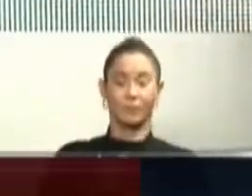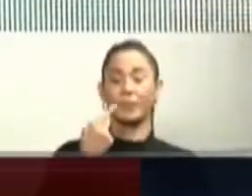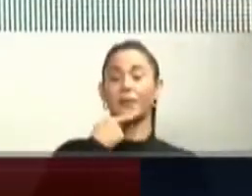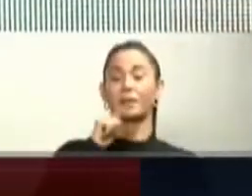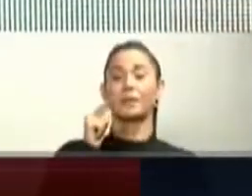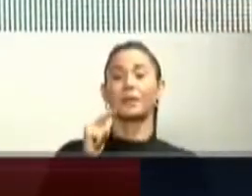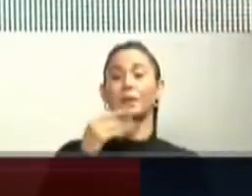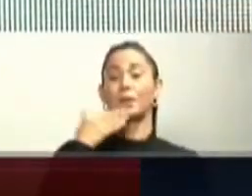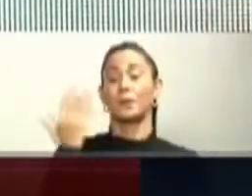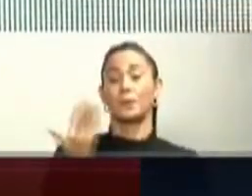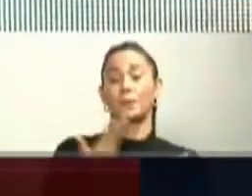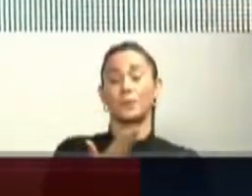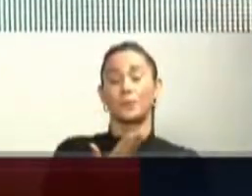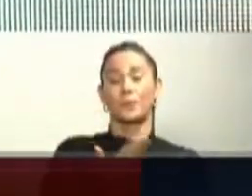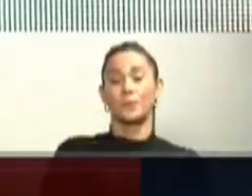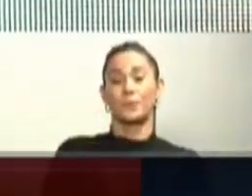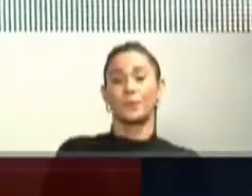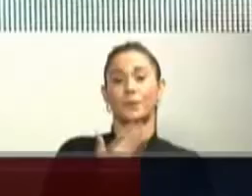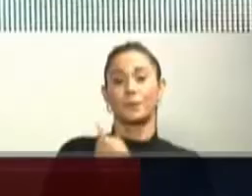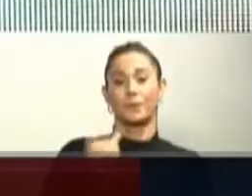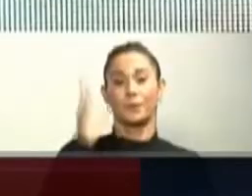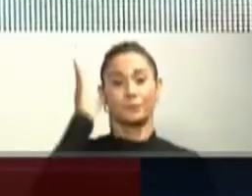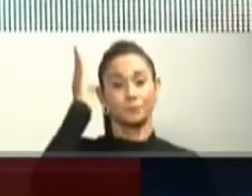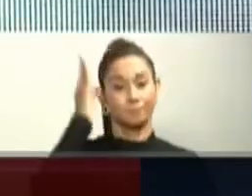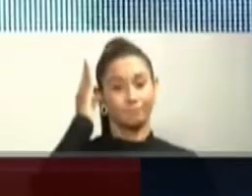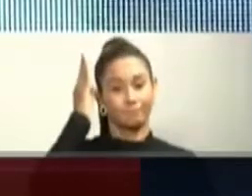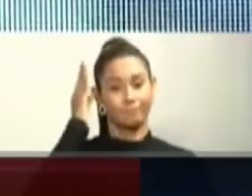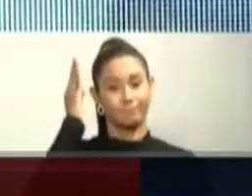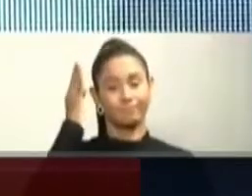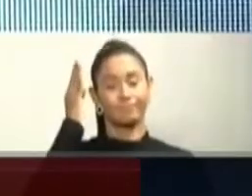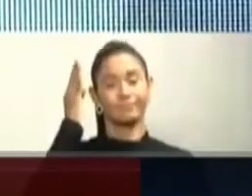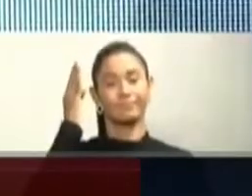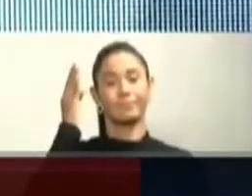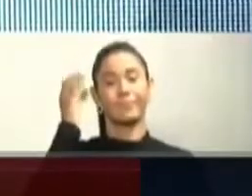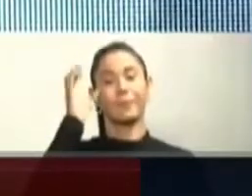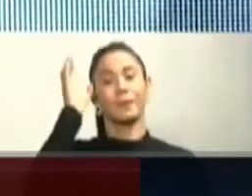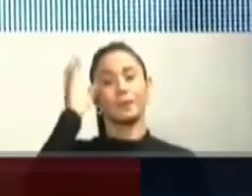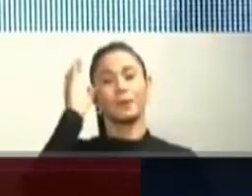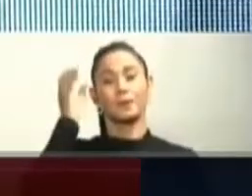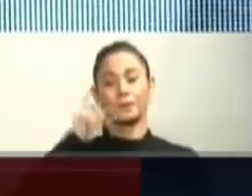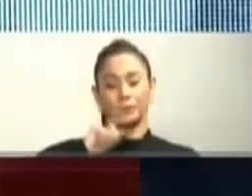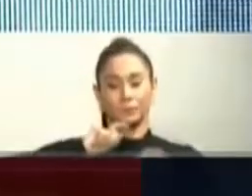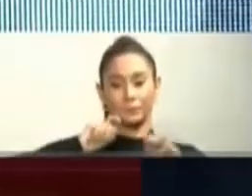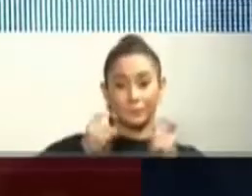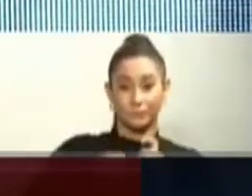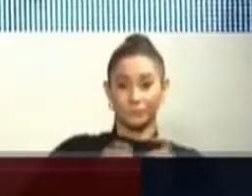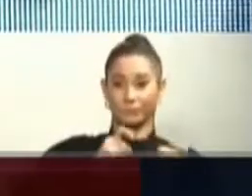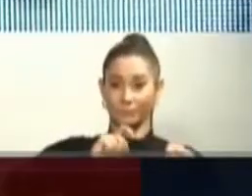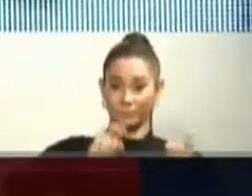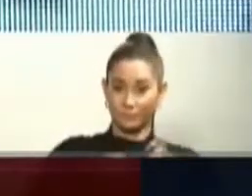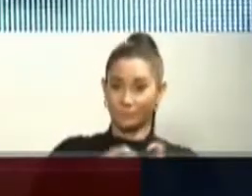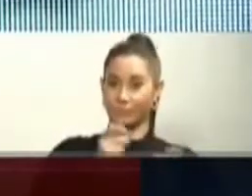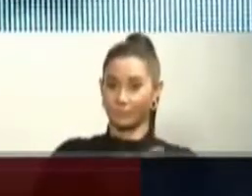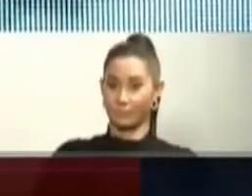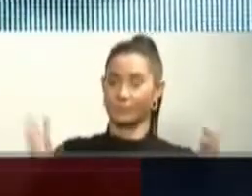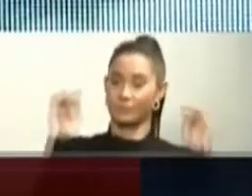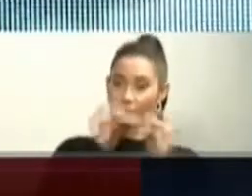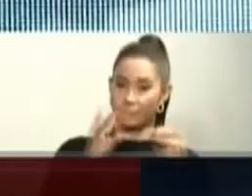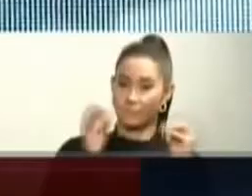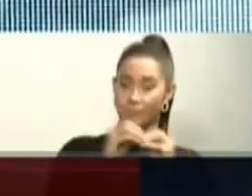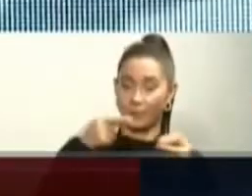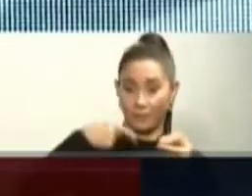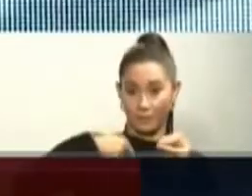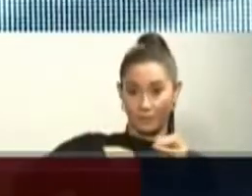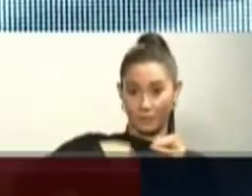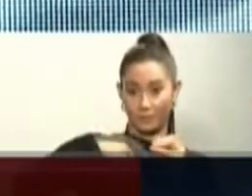bueno, porque los conocimientos se van renovando cada vez más y yo tengo